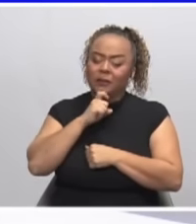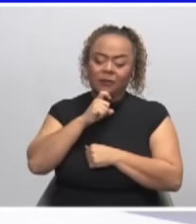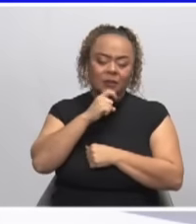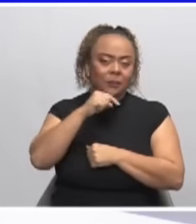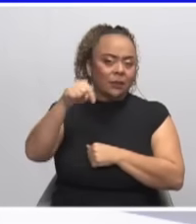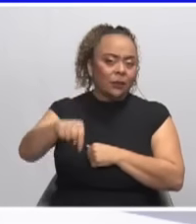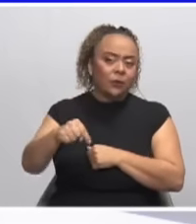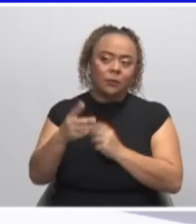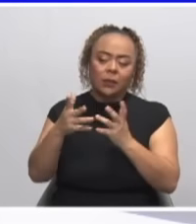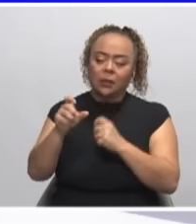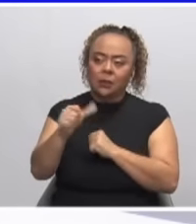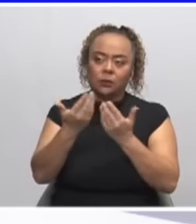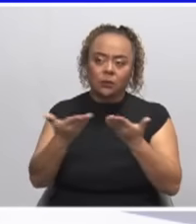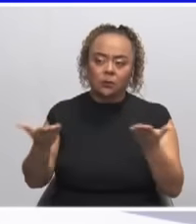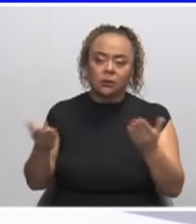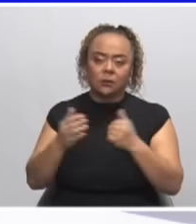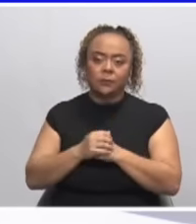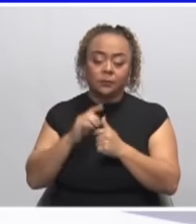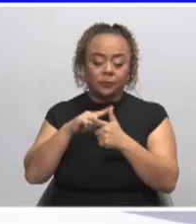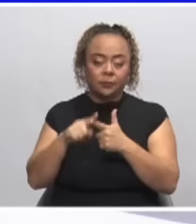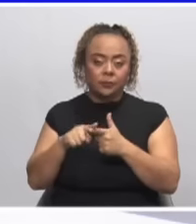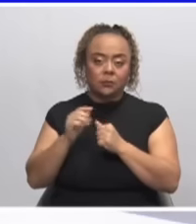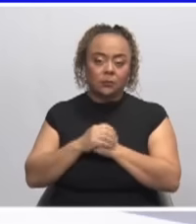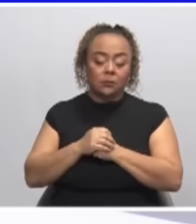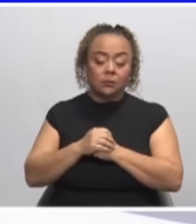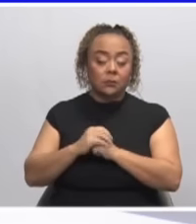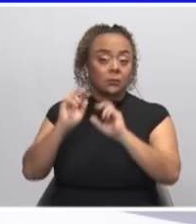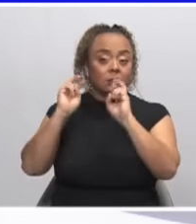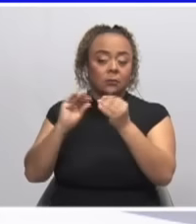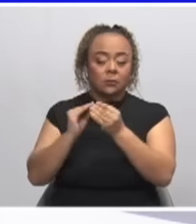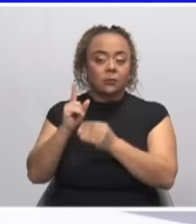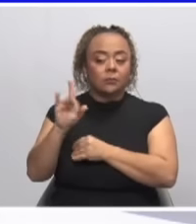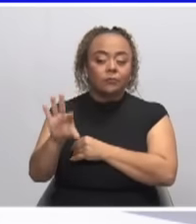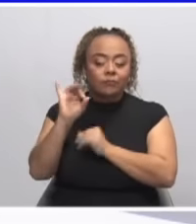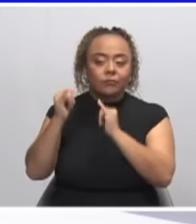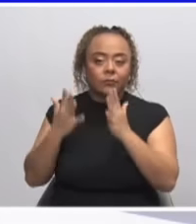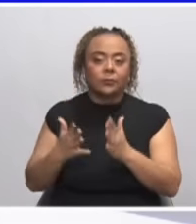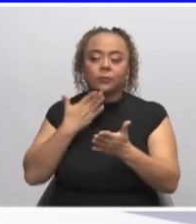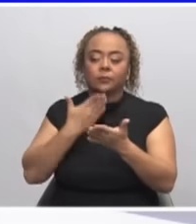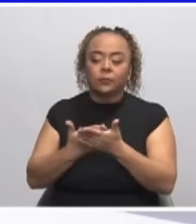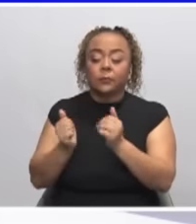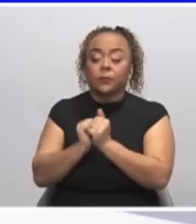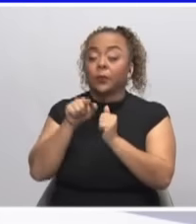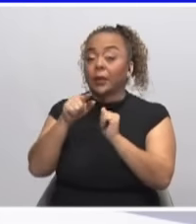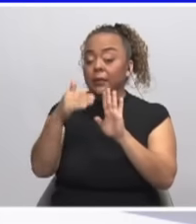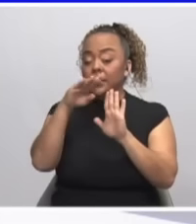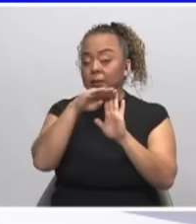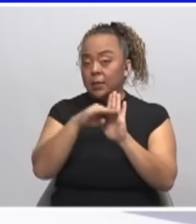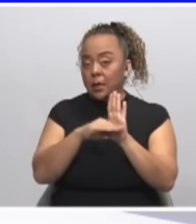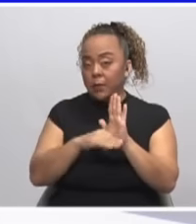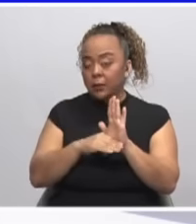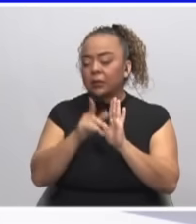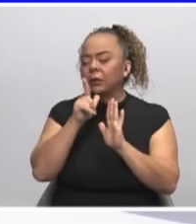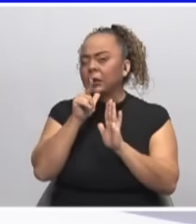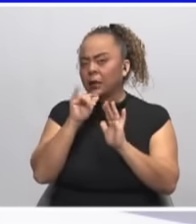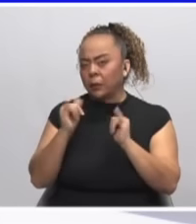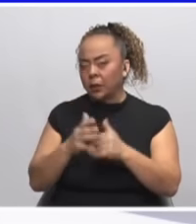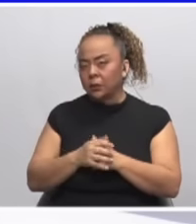vaya a creer otra cosa entonces aquí el tema uno es la escogencia de los jugadores bueno bajo ese esquema quiénes